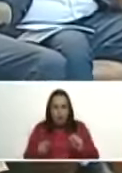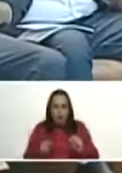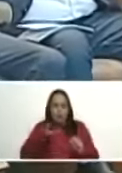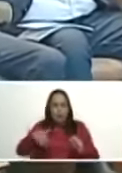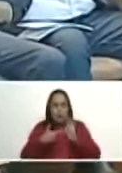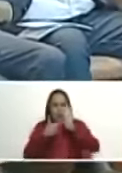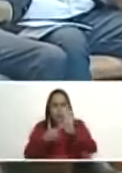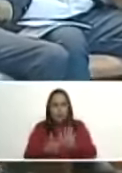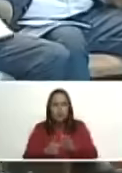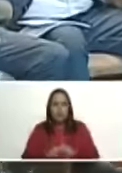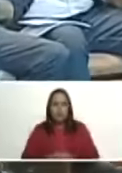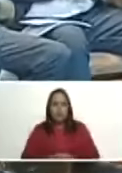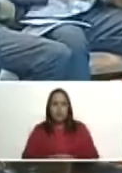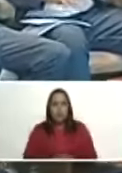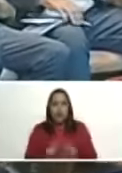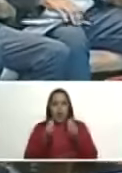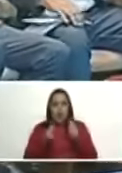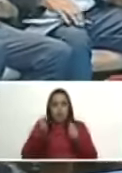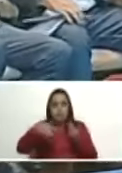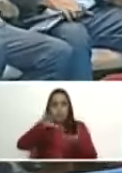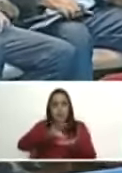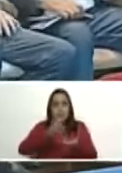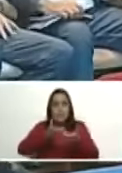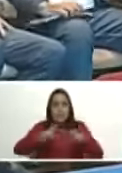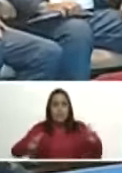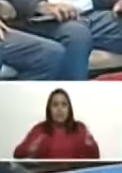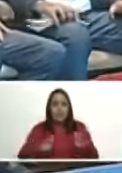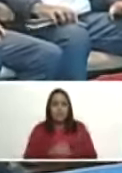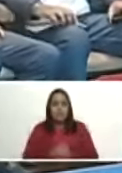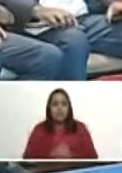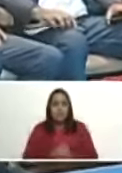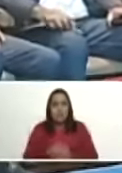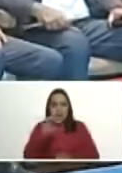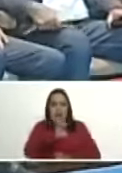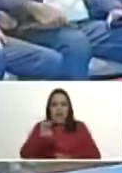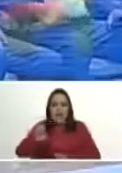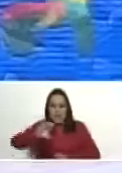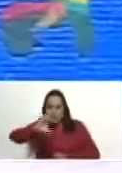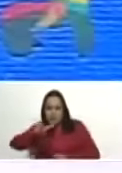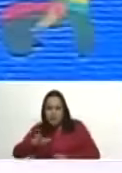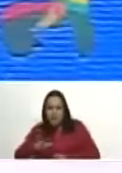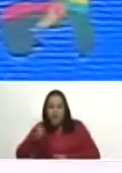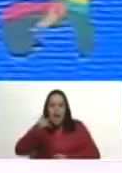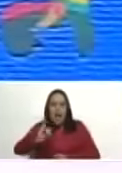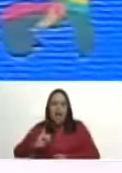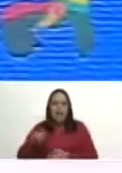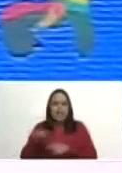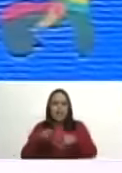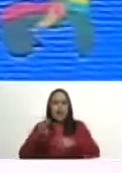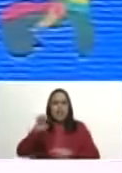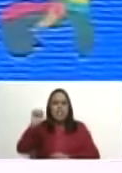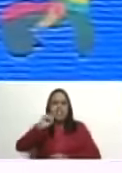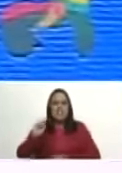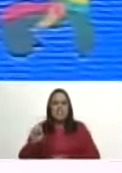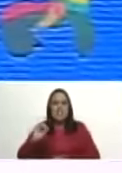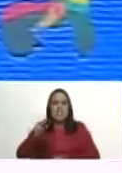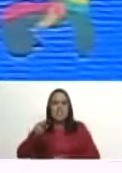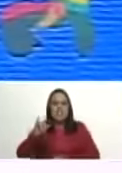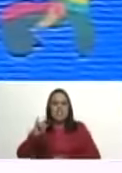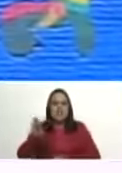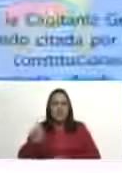ver precisamente cómo esa Capitanía General, su límite al este era el río Esequibo. Correcto.